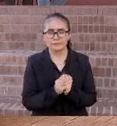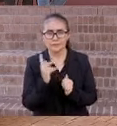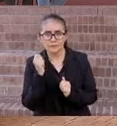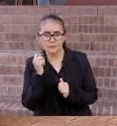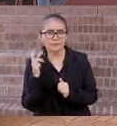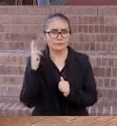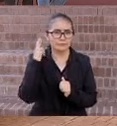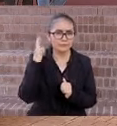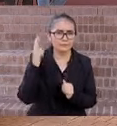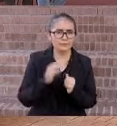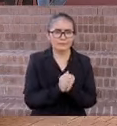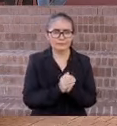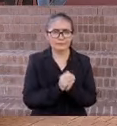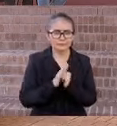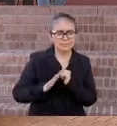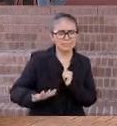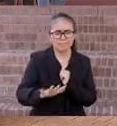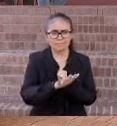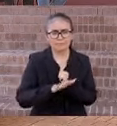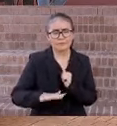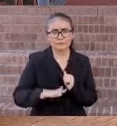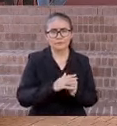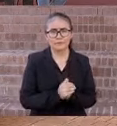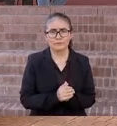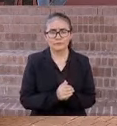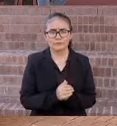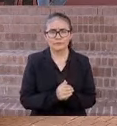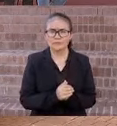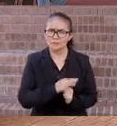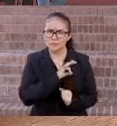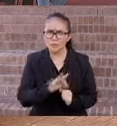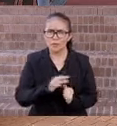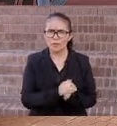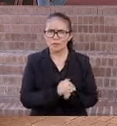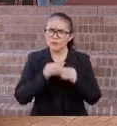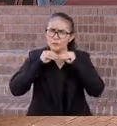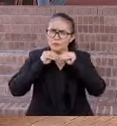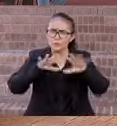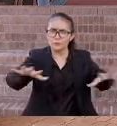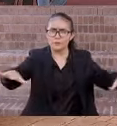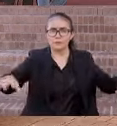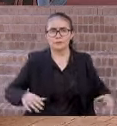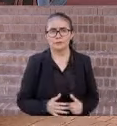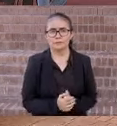comunicación convencionales podemos informarnos